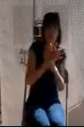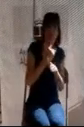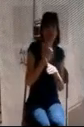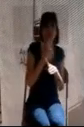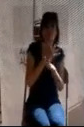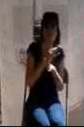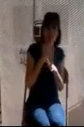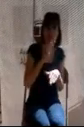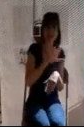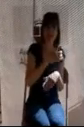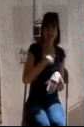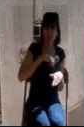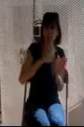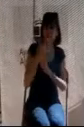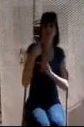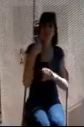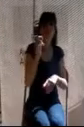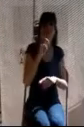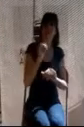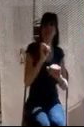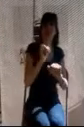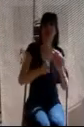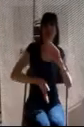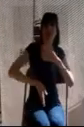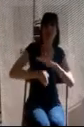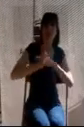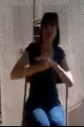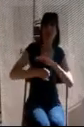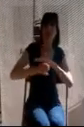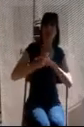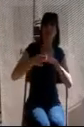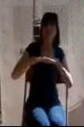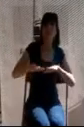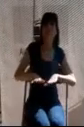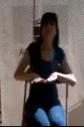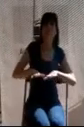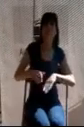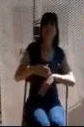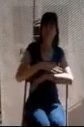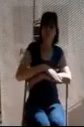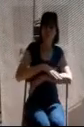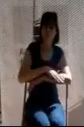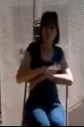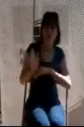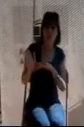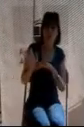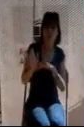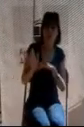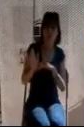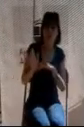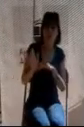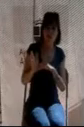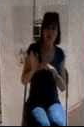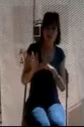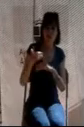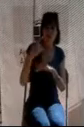resulta que reniega de ellos para mantenerse en el gobierno. Y además, haciéndolo